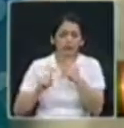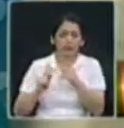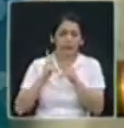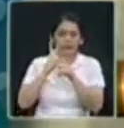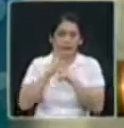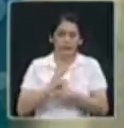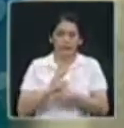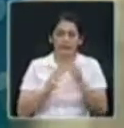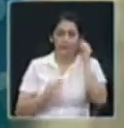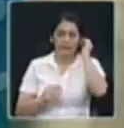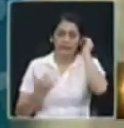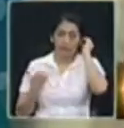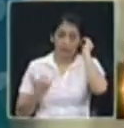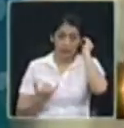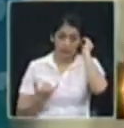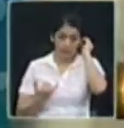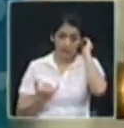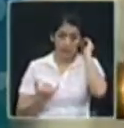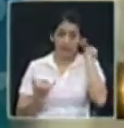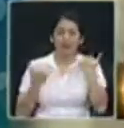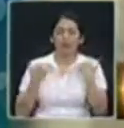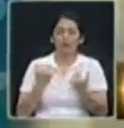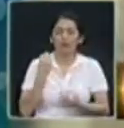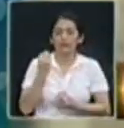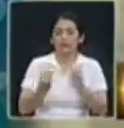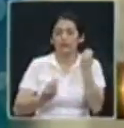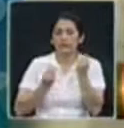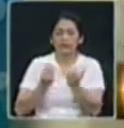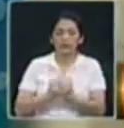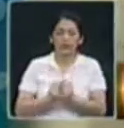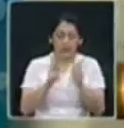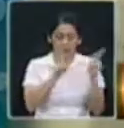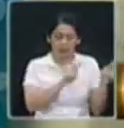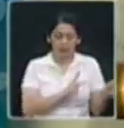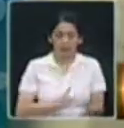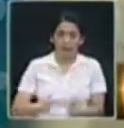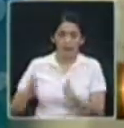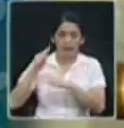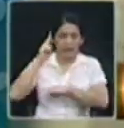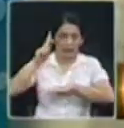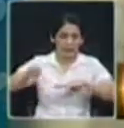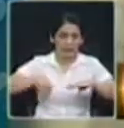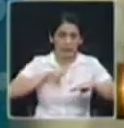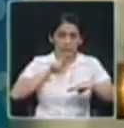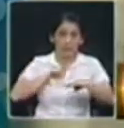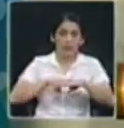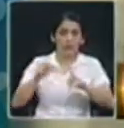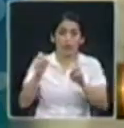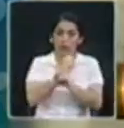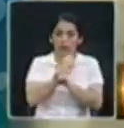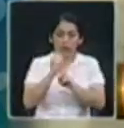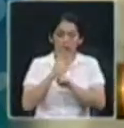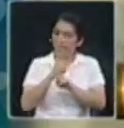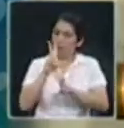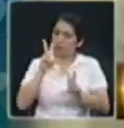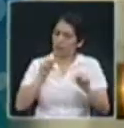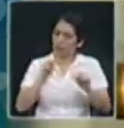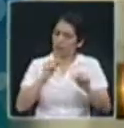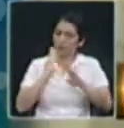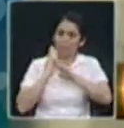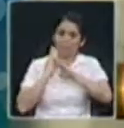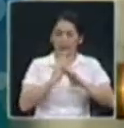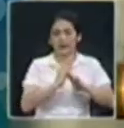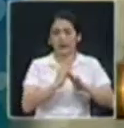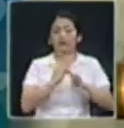ejemplo, responsabilidades, estamos institucionalizando el Plan Nacional de Erradicación de la Violencia, que actualmente está y hasta este